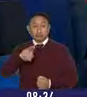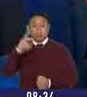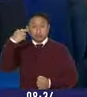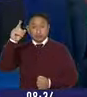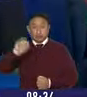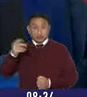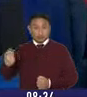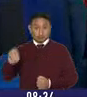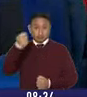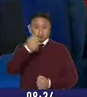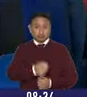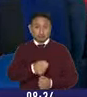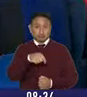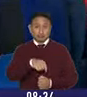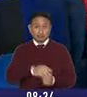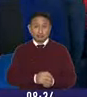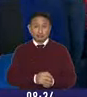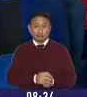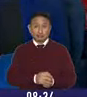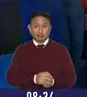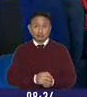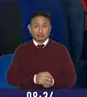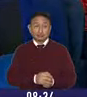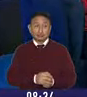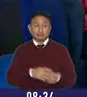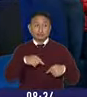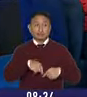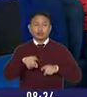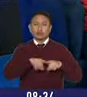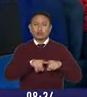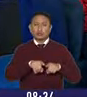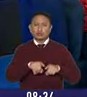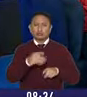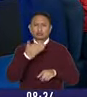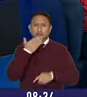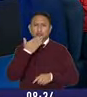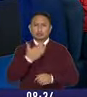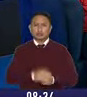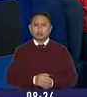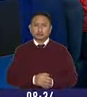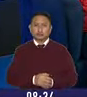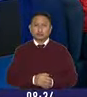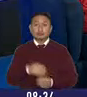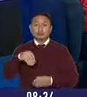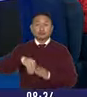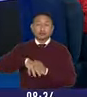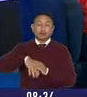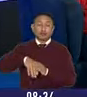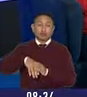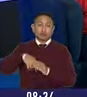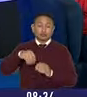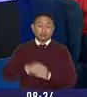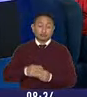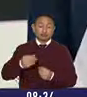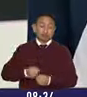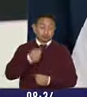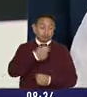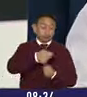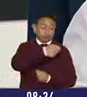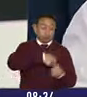2 millones para distribuirlos en este, que será un concurso. ¿Qué es lo que usted hará? Son fondos concursables, fondos no